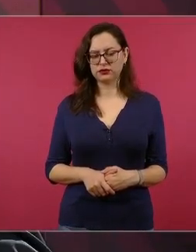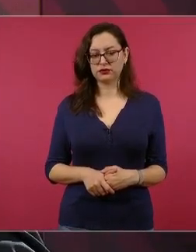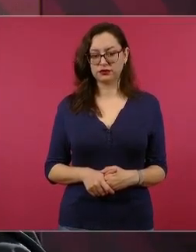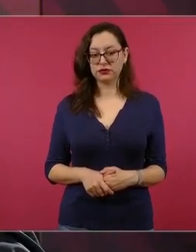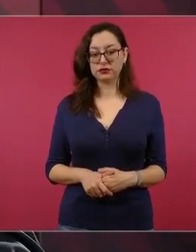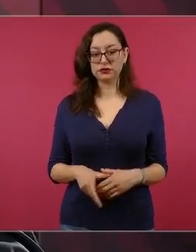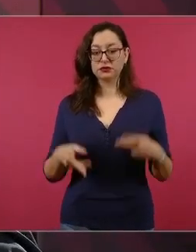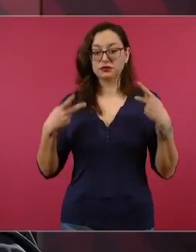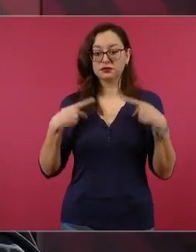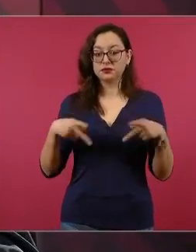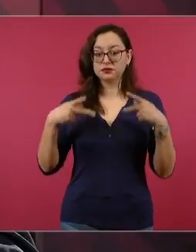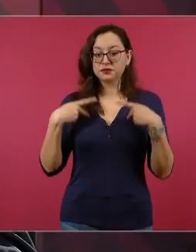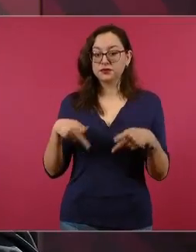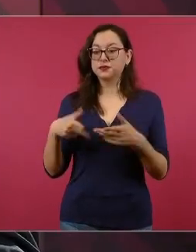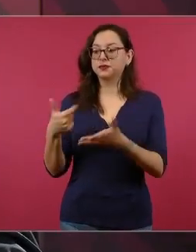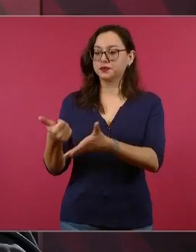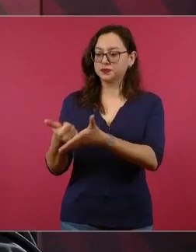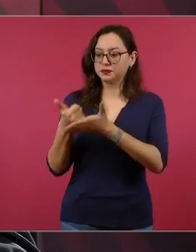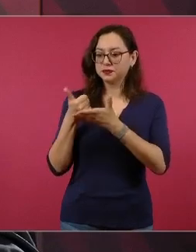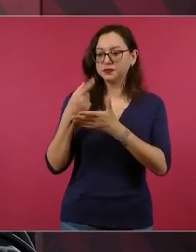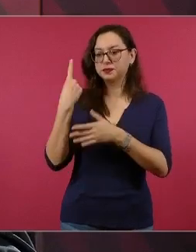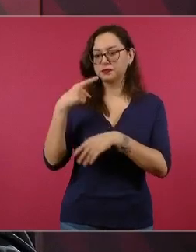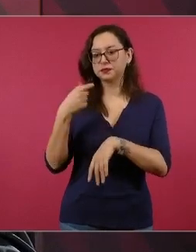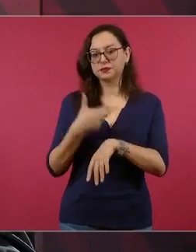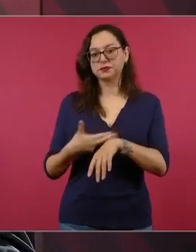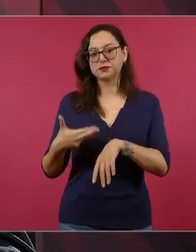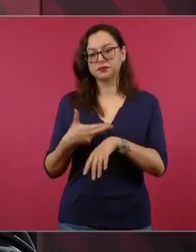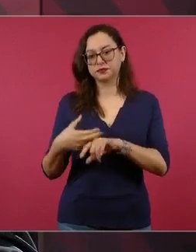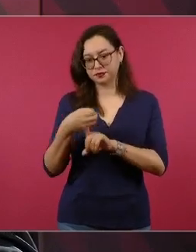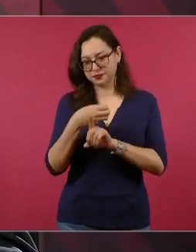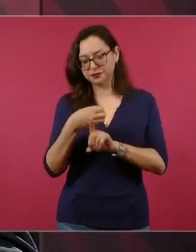gente en la organización,